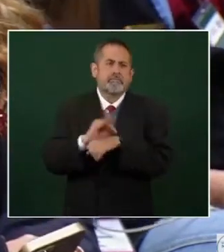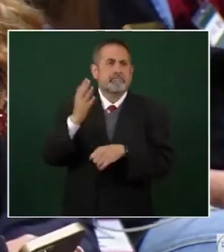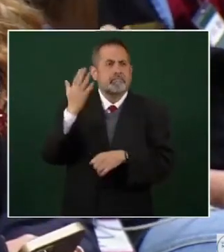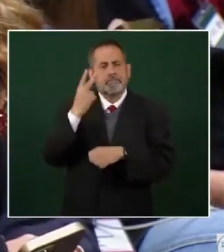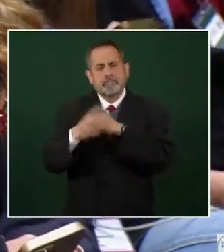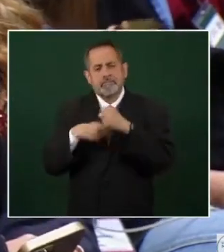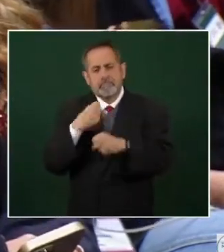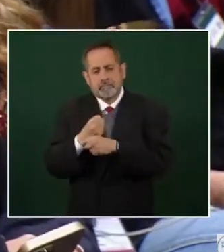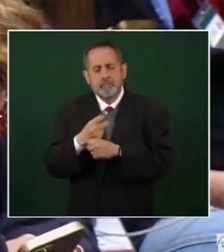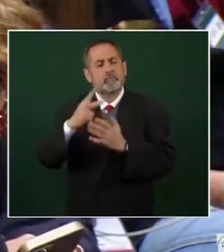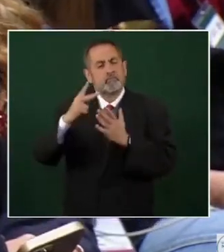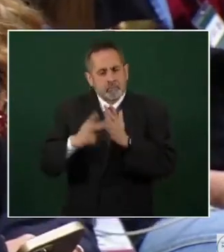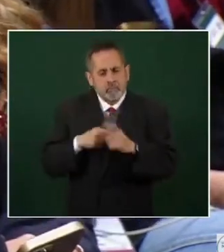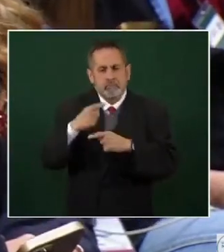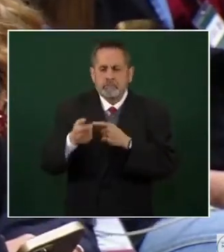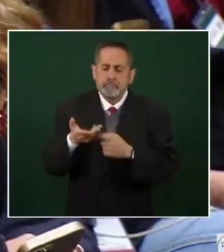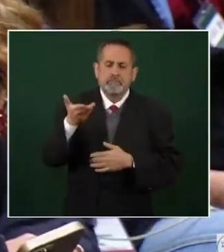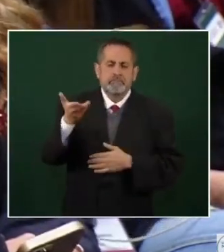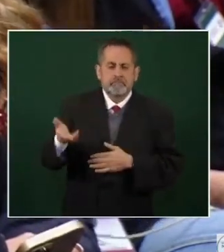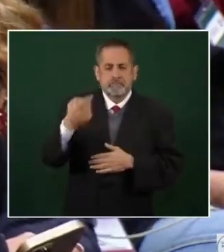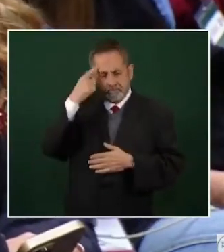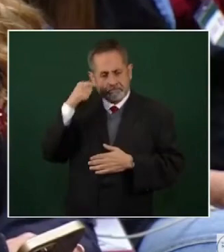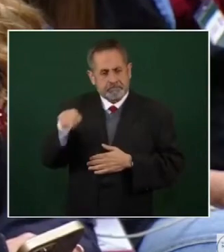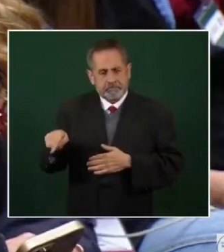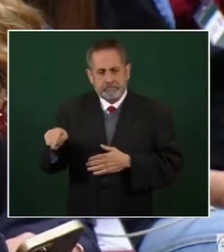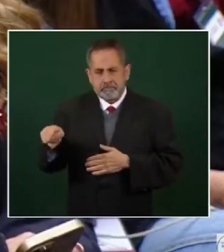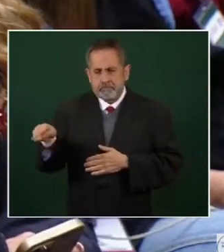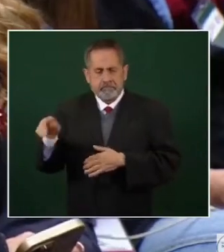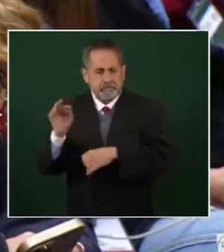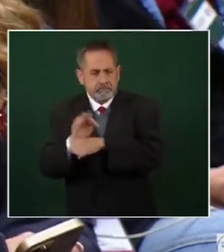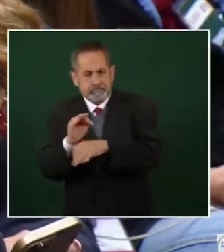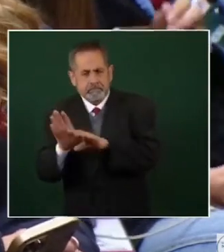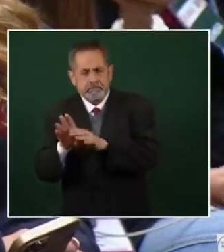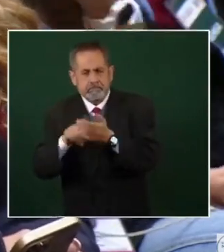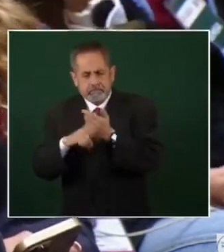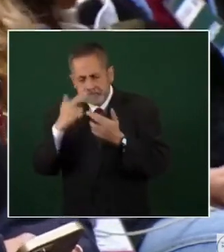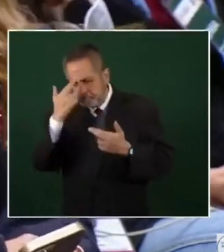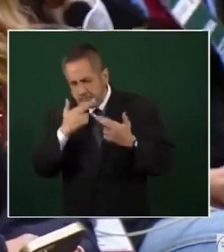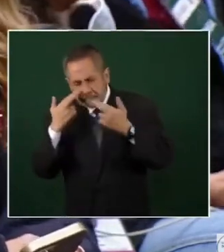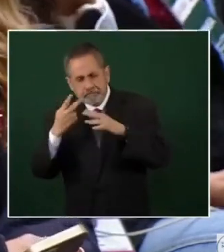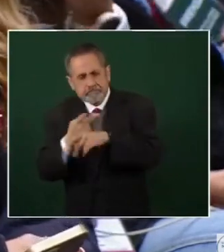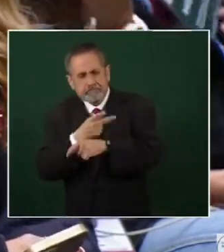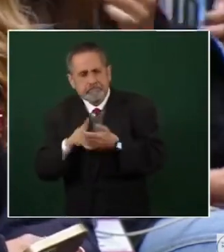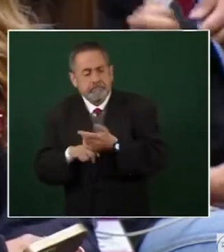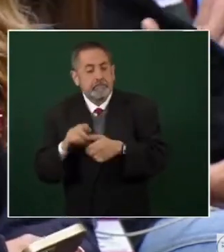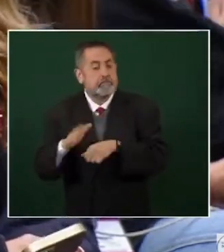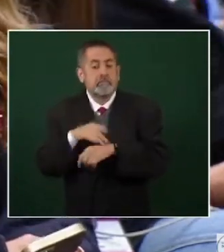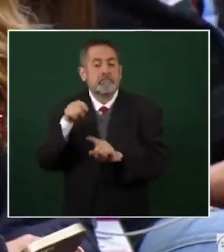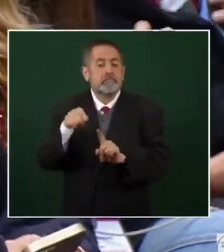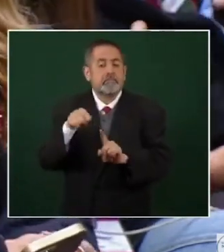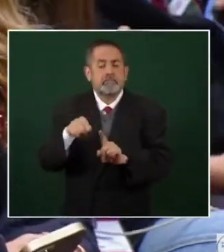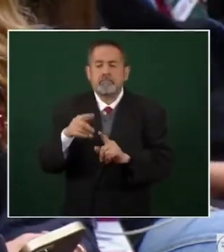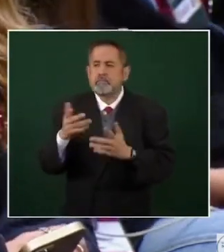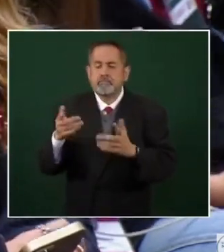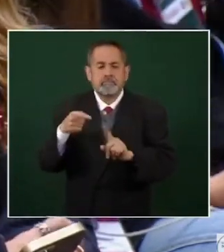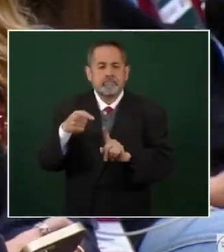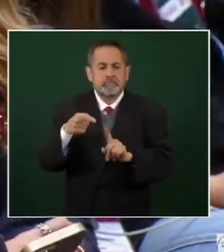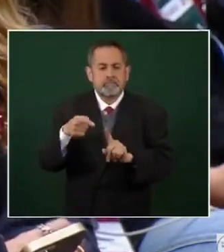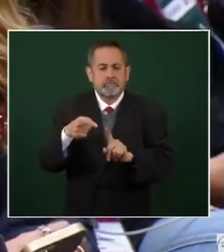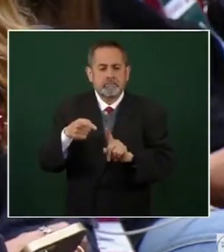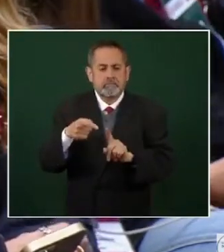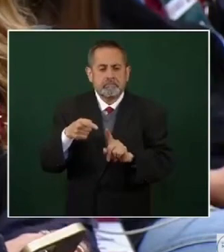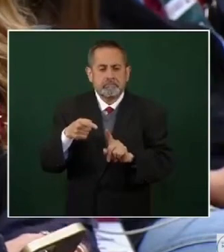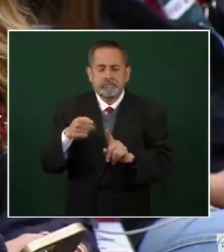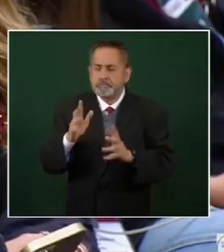están pidiendo de nuevo la intervención para que revisen su caso, porque su caso ya lo